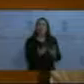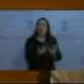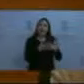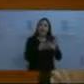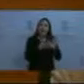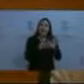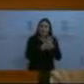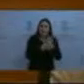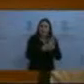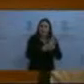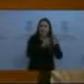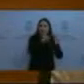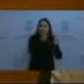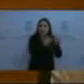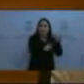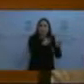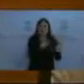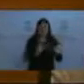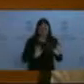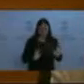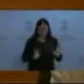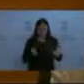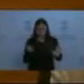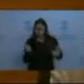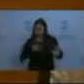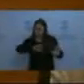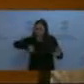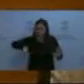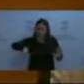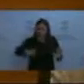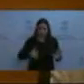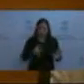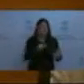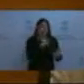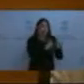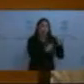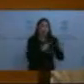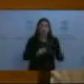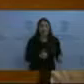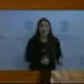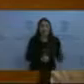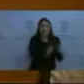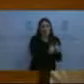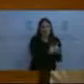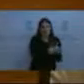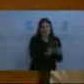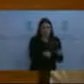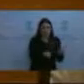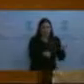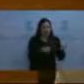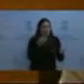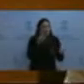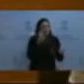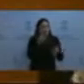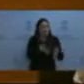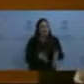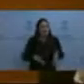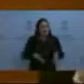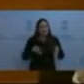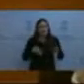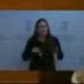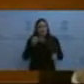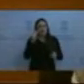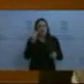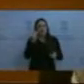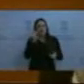personas dependientes. No puede conducir esta consejería mirando constantemente al retrovisor. De la